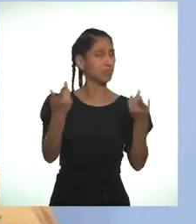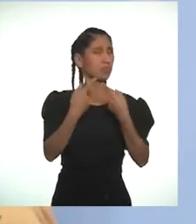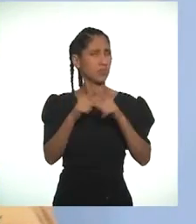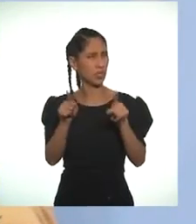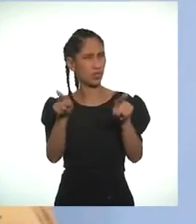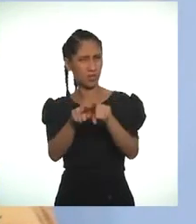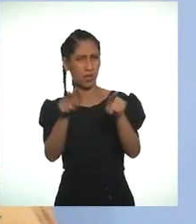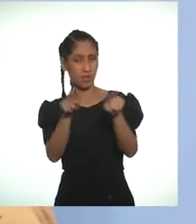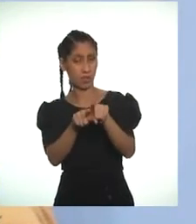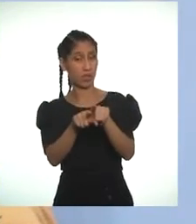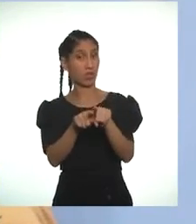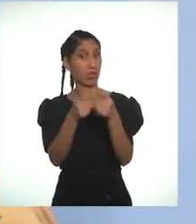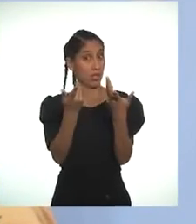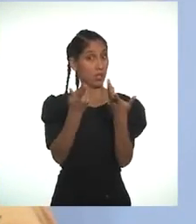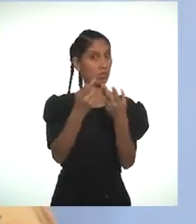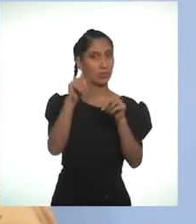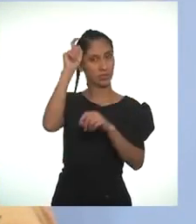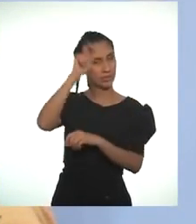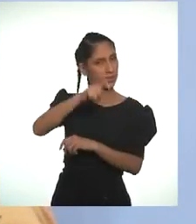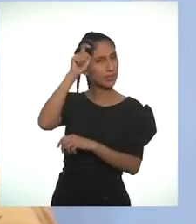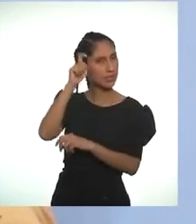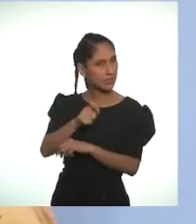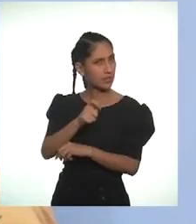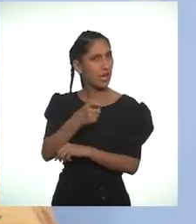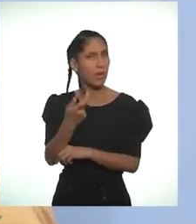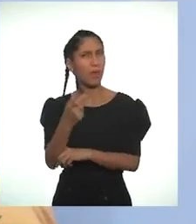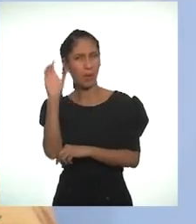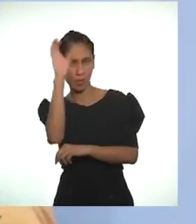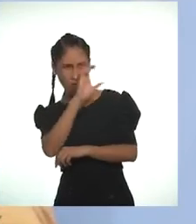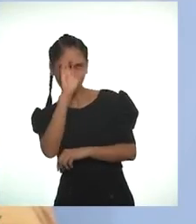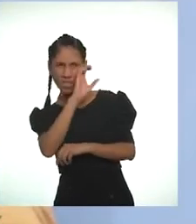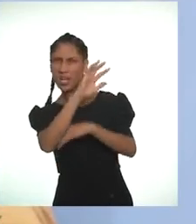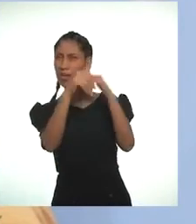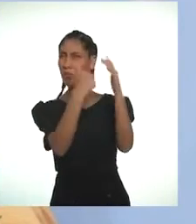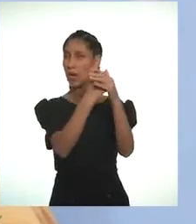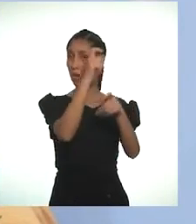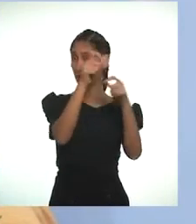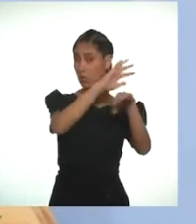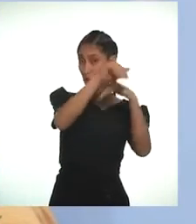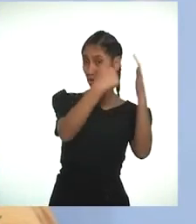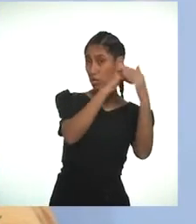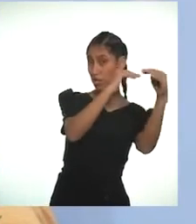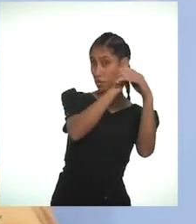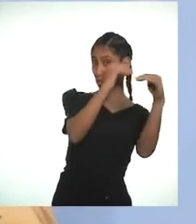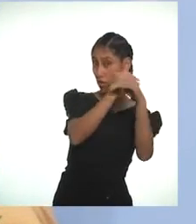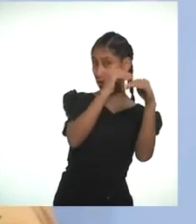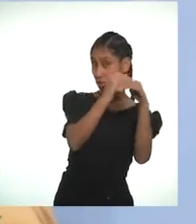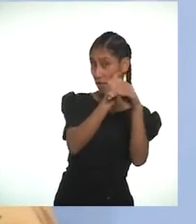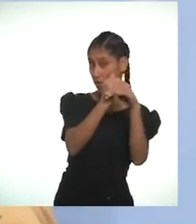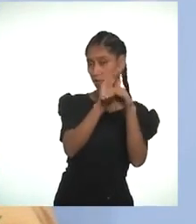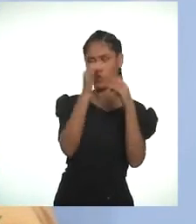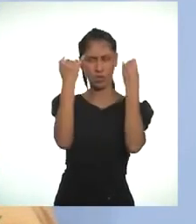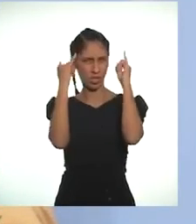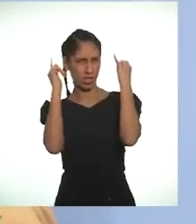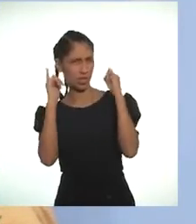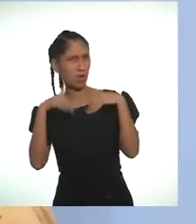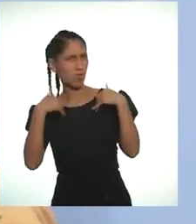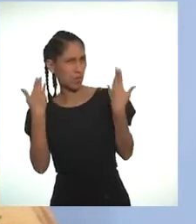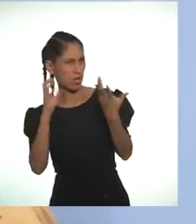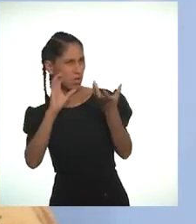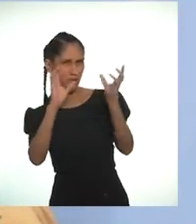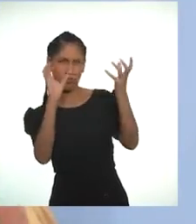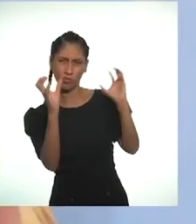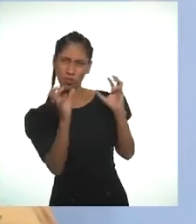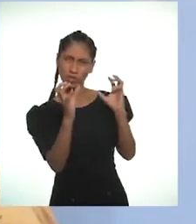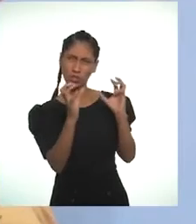movimiento indigenista era absolutamente necesario para buscar alcanzar igualdad en nuestro país. Una idea puede